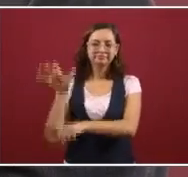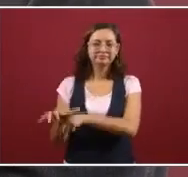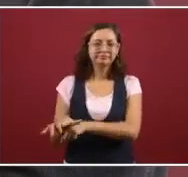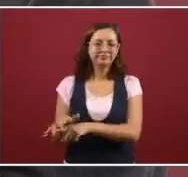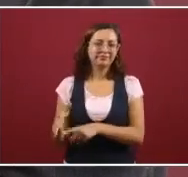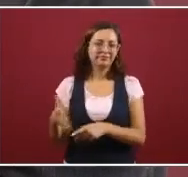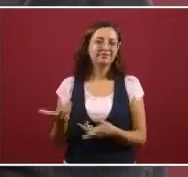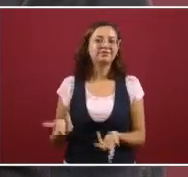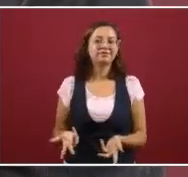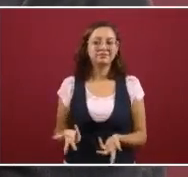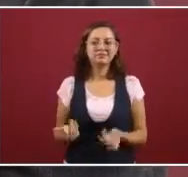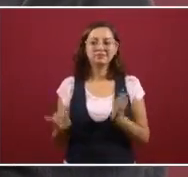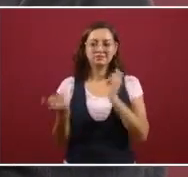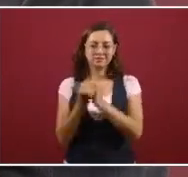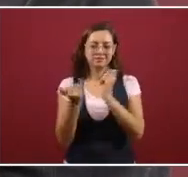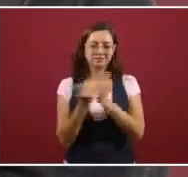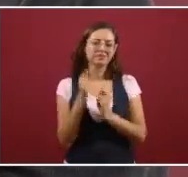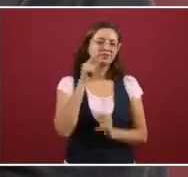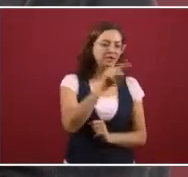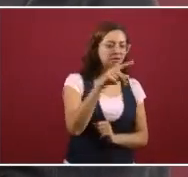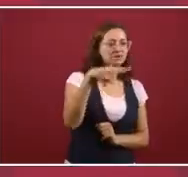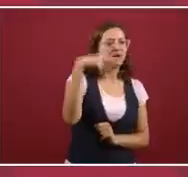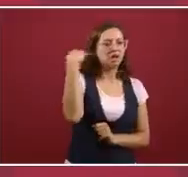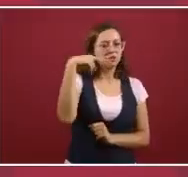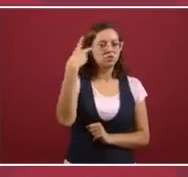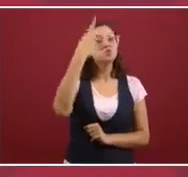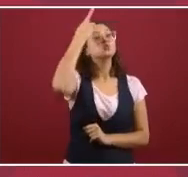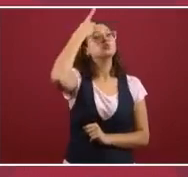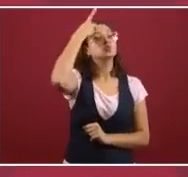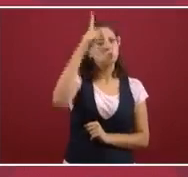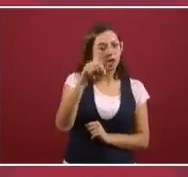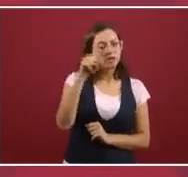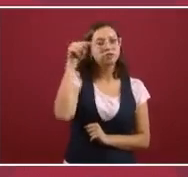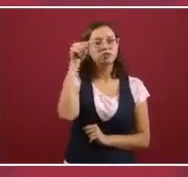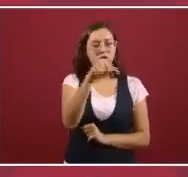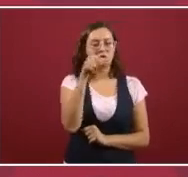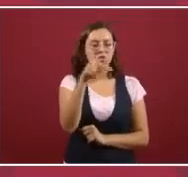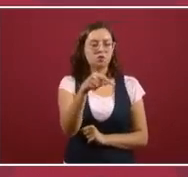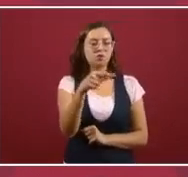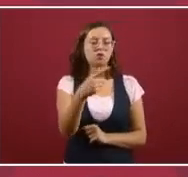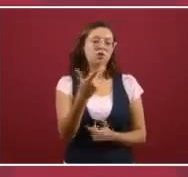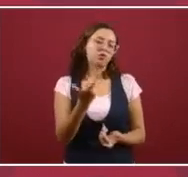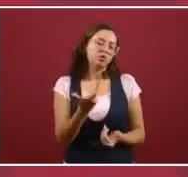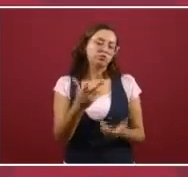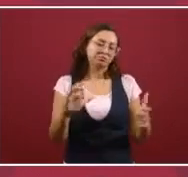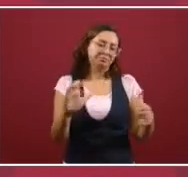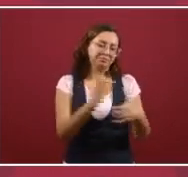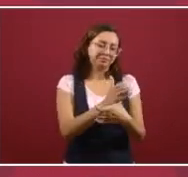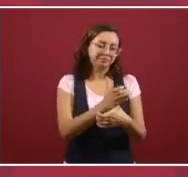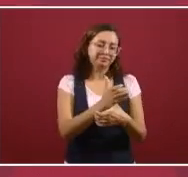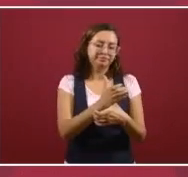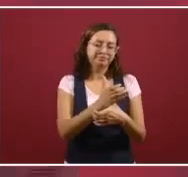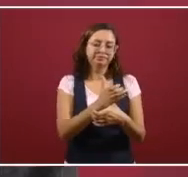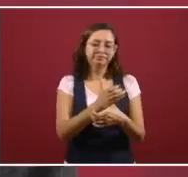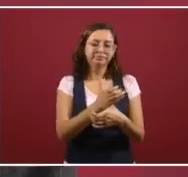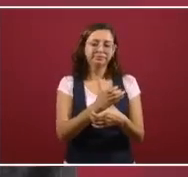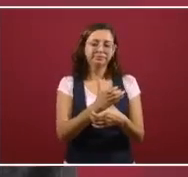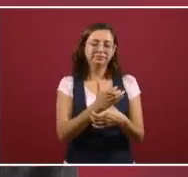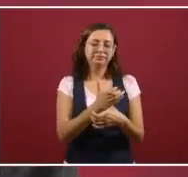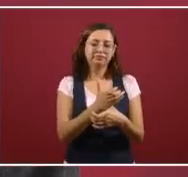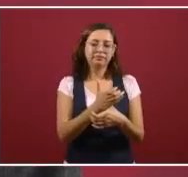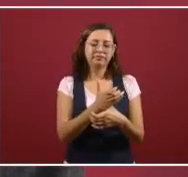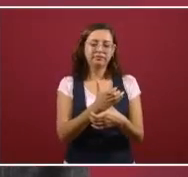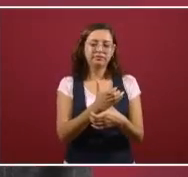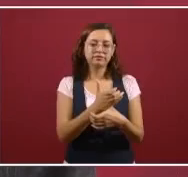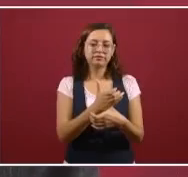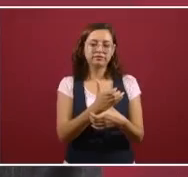el dueño del establecimiento de este centro de